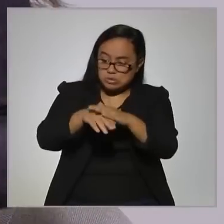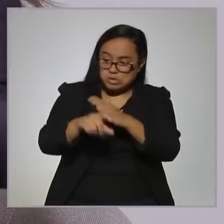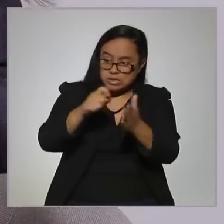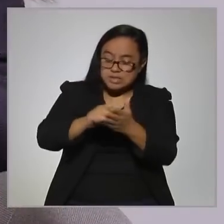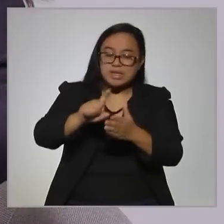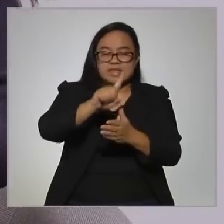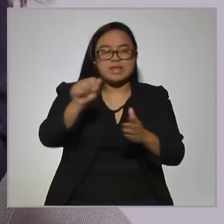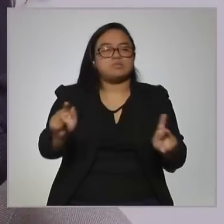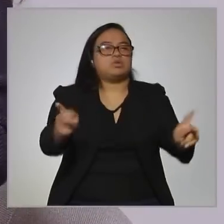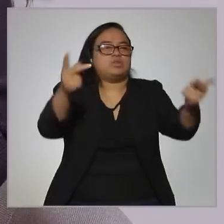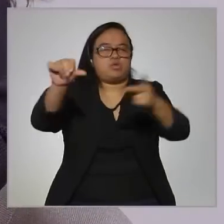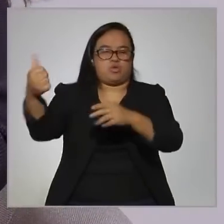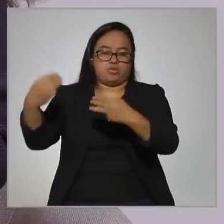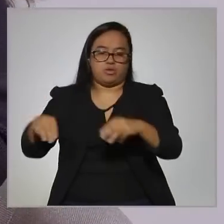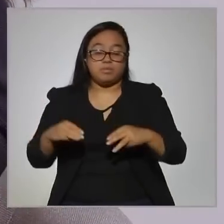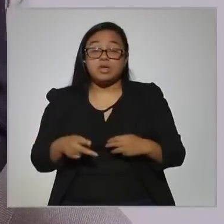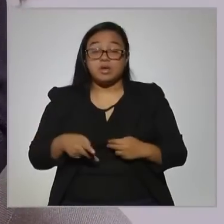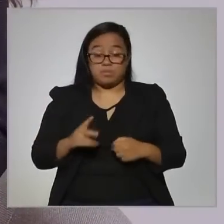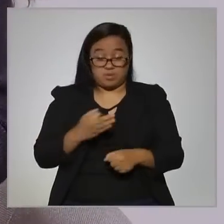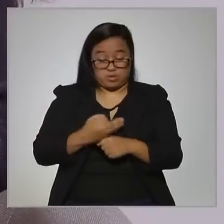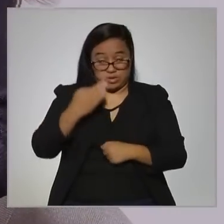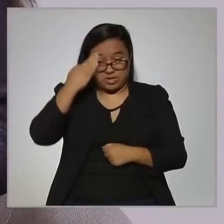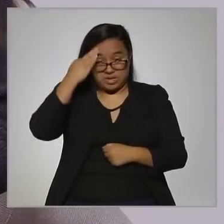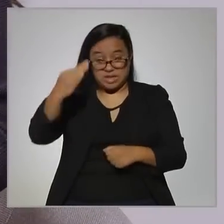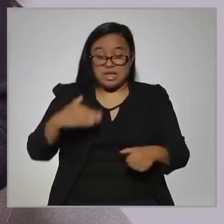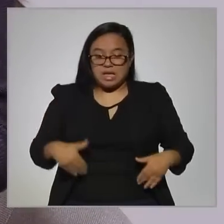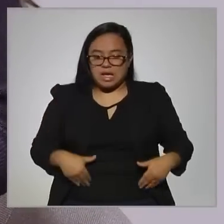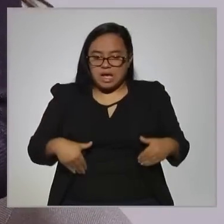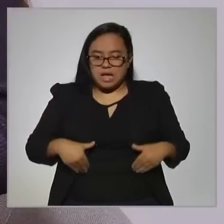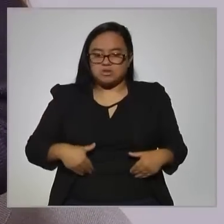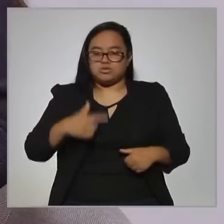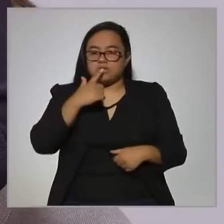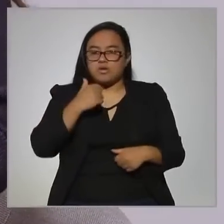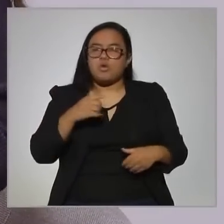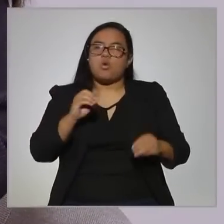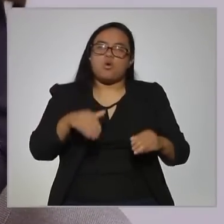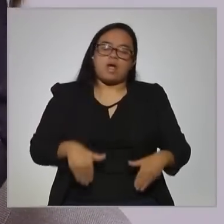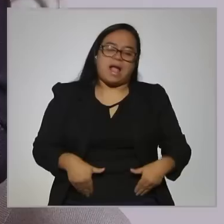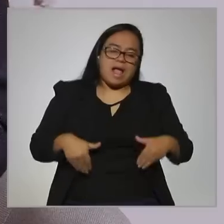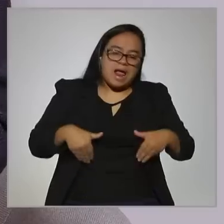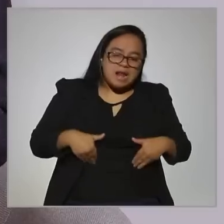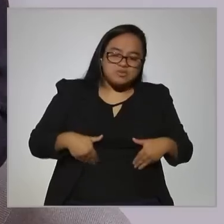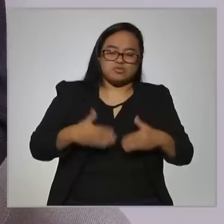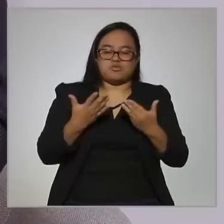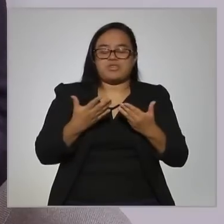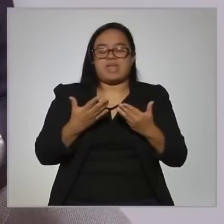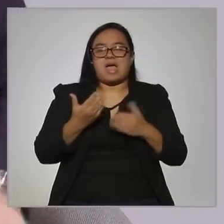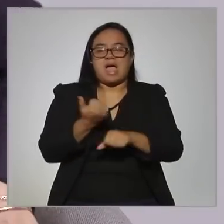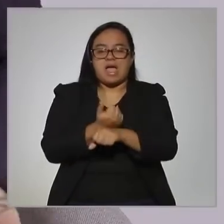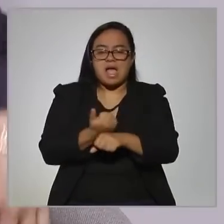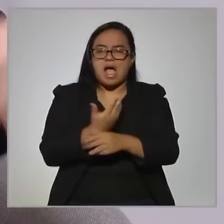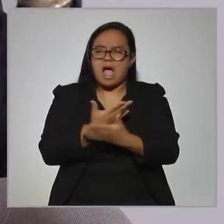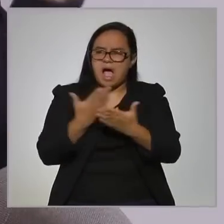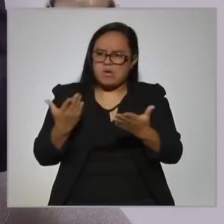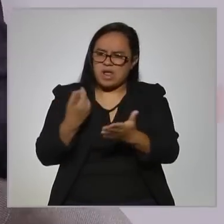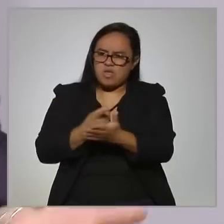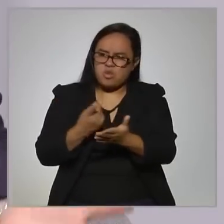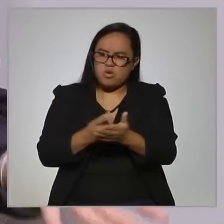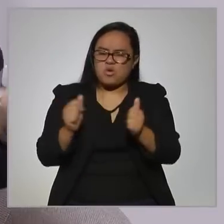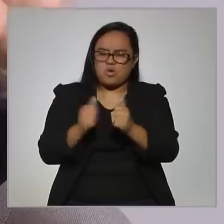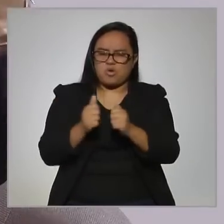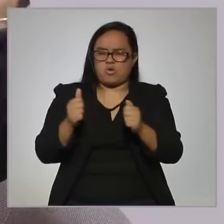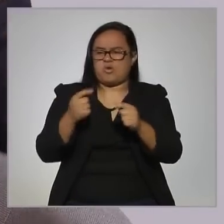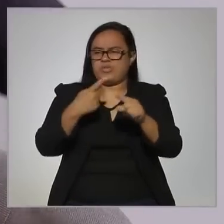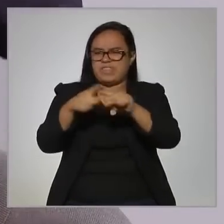los otros mercados, pero en estas temporadas las de los calzones rojos y los calzones amarillos, ¿no? Ahora he visto dorados y otros así con chispitas